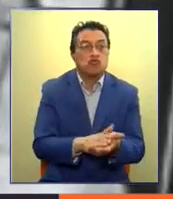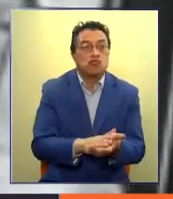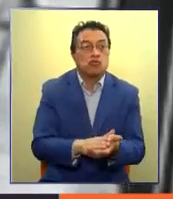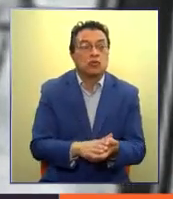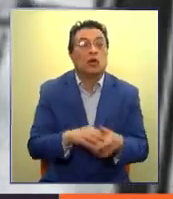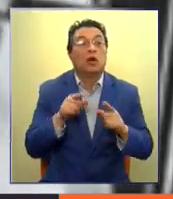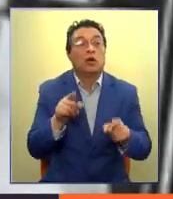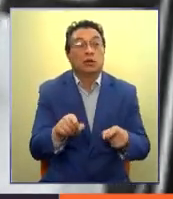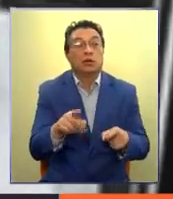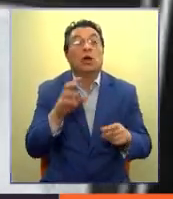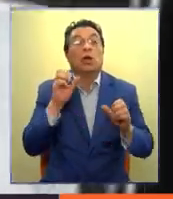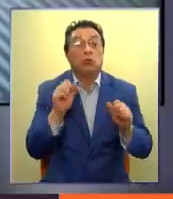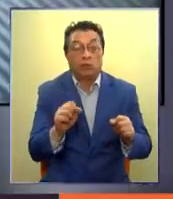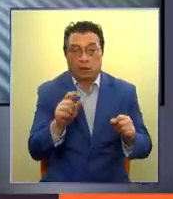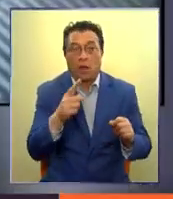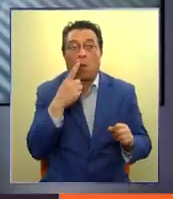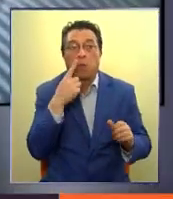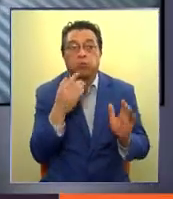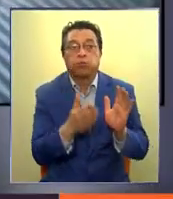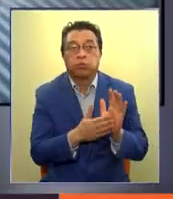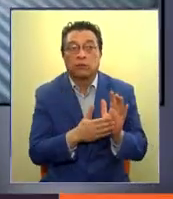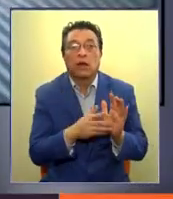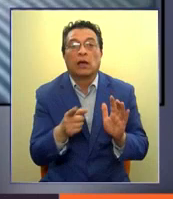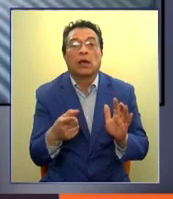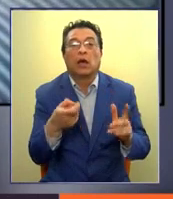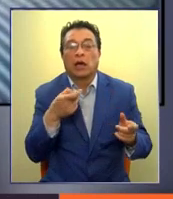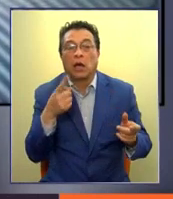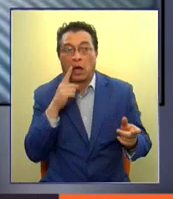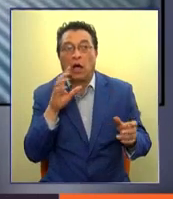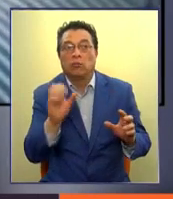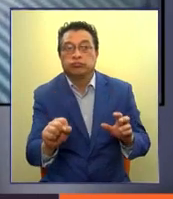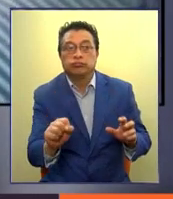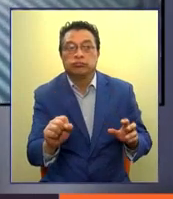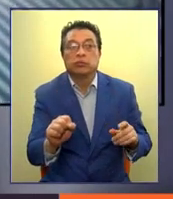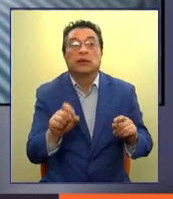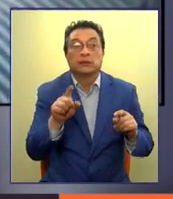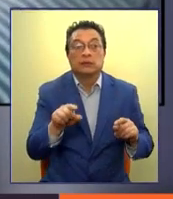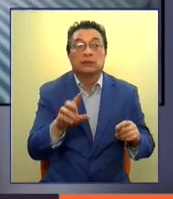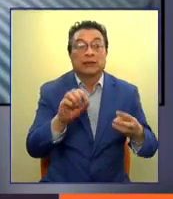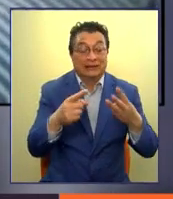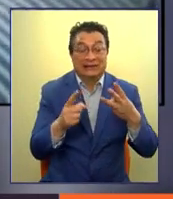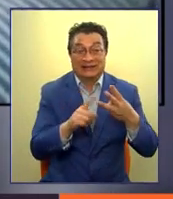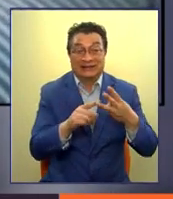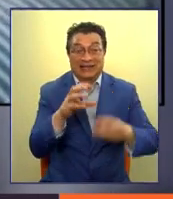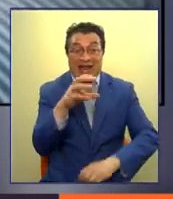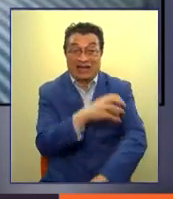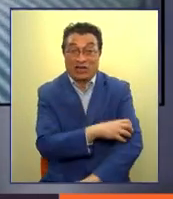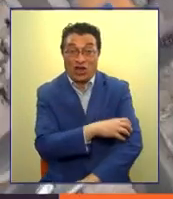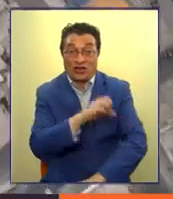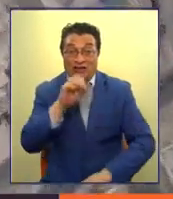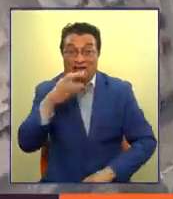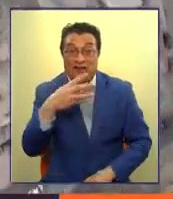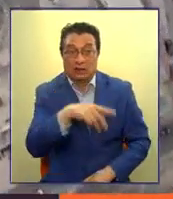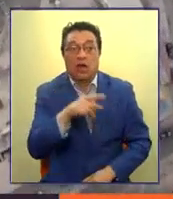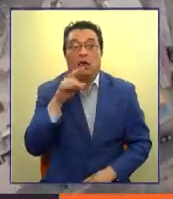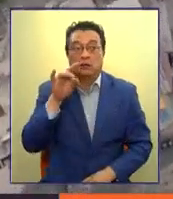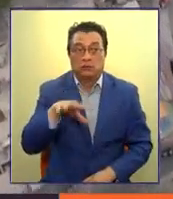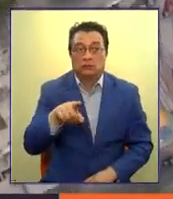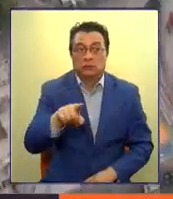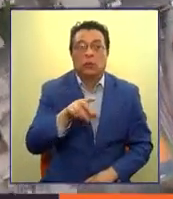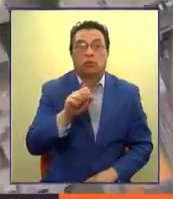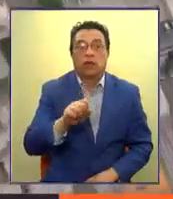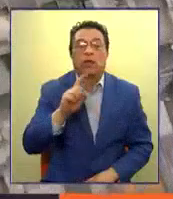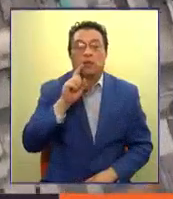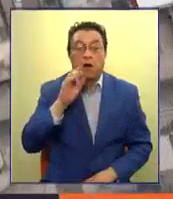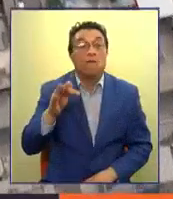no se ha podido establecer a qué correspondían. Allá, en la tercera región del país, se han hecho una idea de los que nos podría afrontar